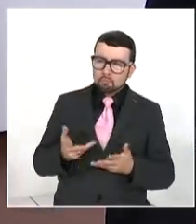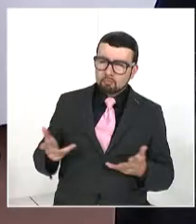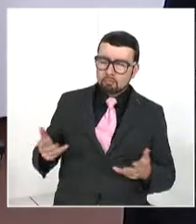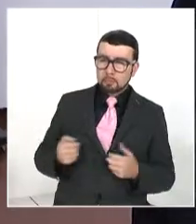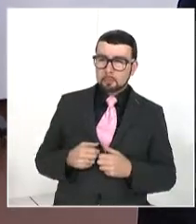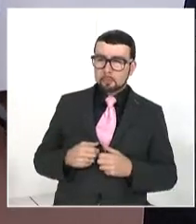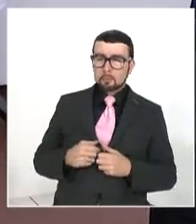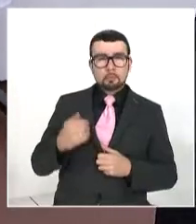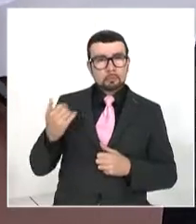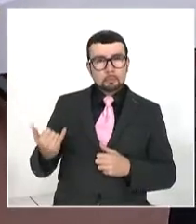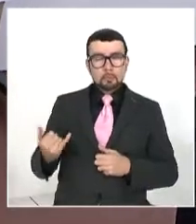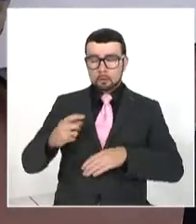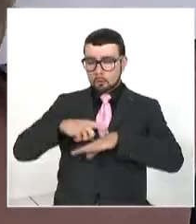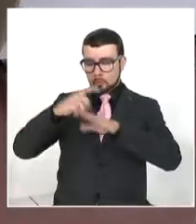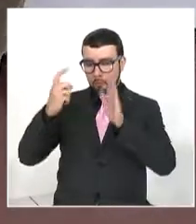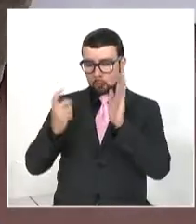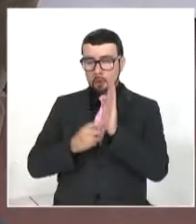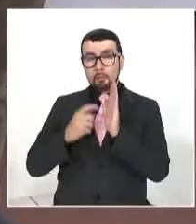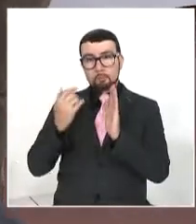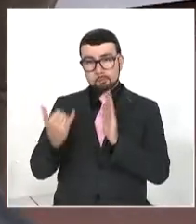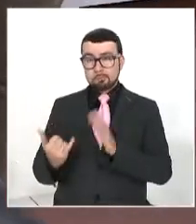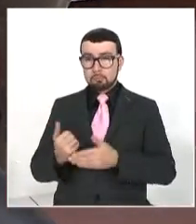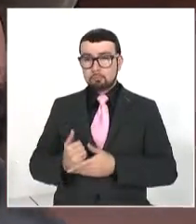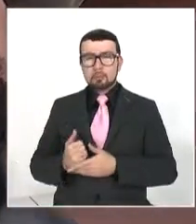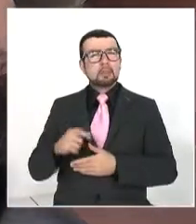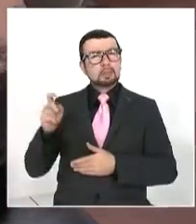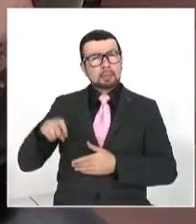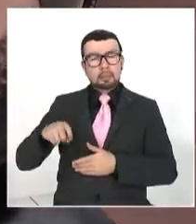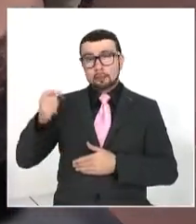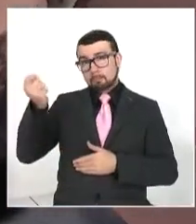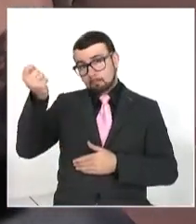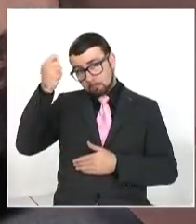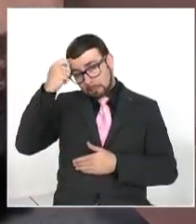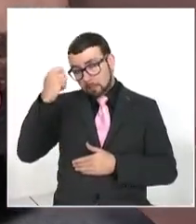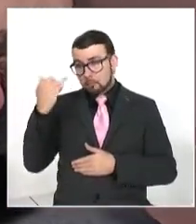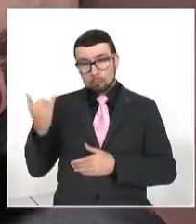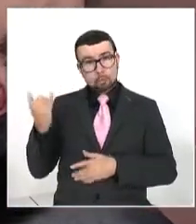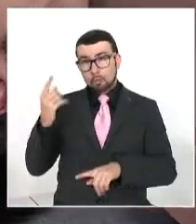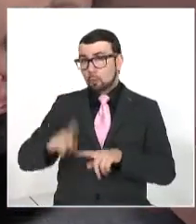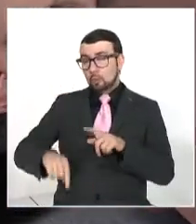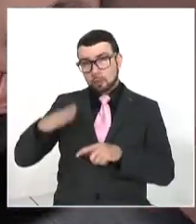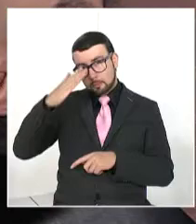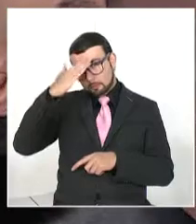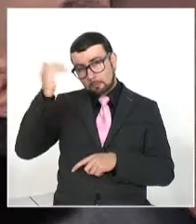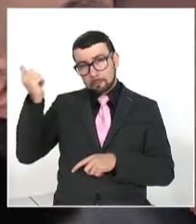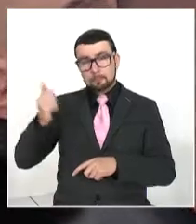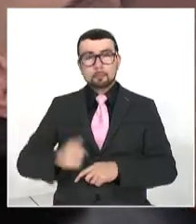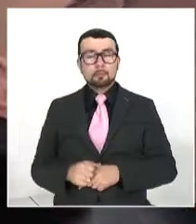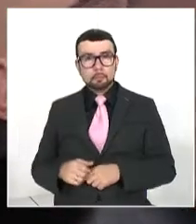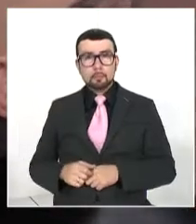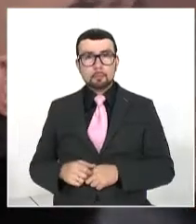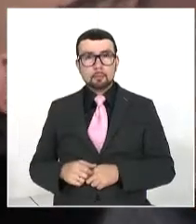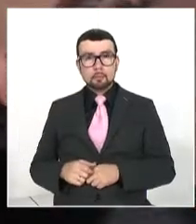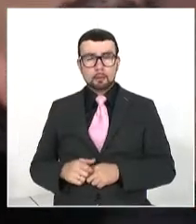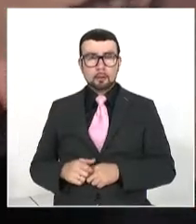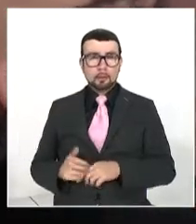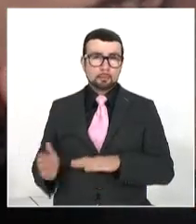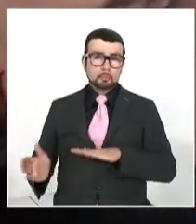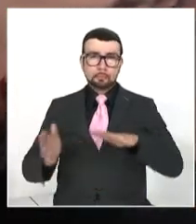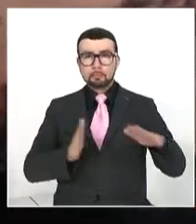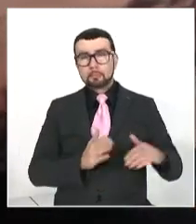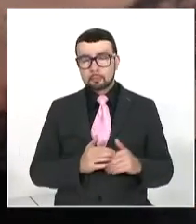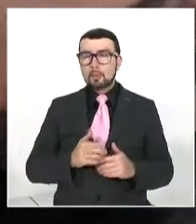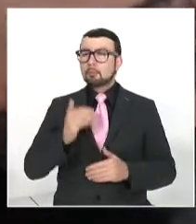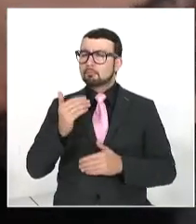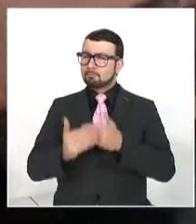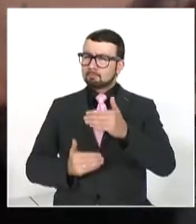paciente como un ser integral, y eso es algo que tenemos que tener en cuenta y no podemos olvidar. Bueno, vamos mostrando este procedimiento.